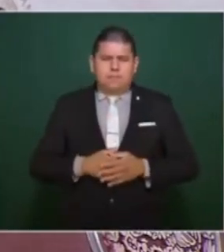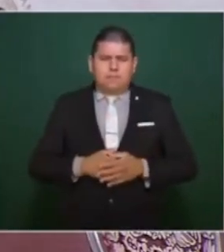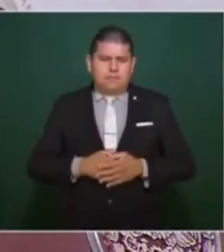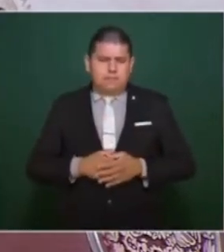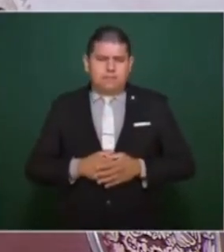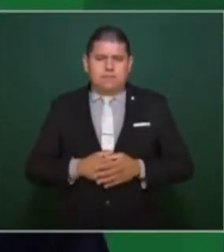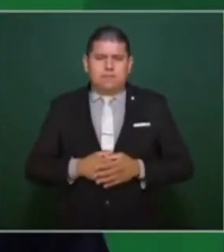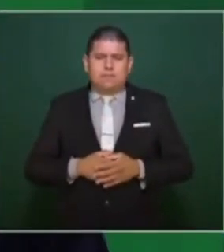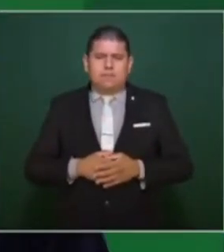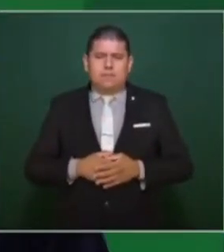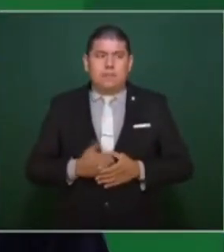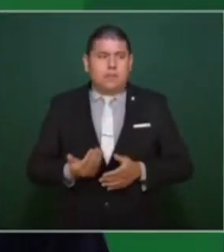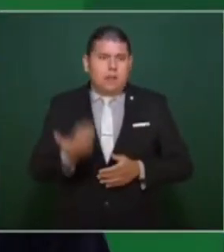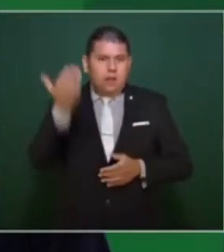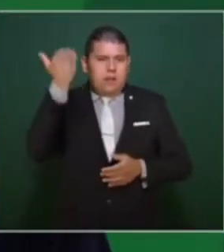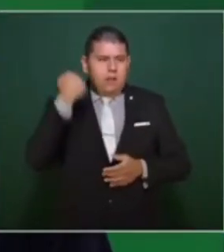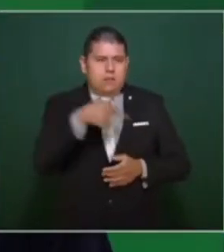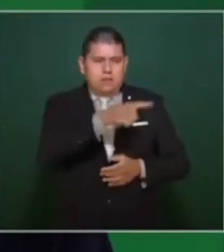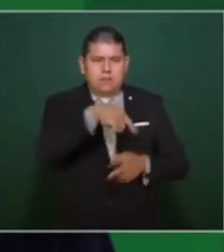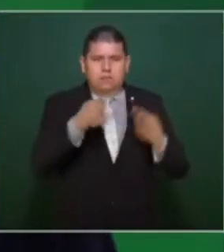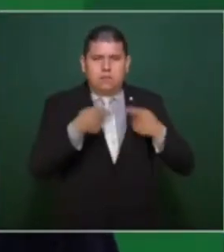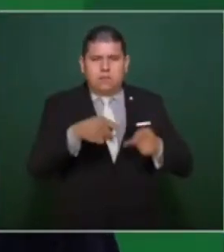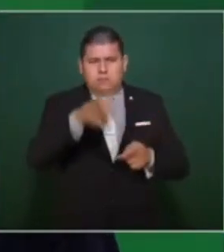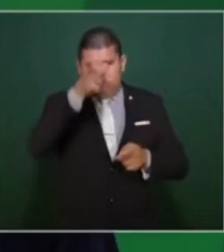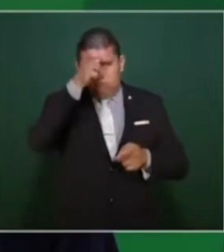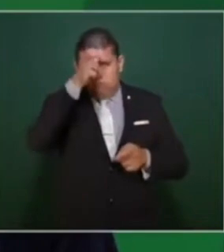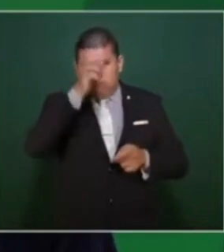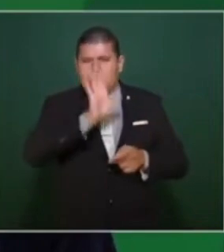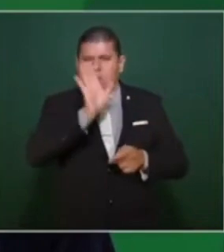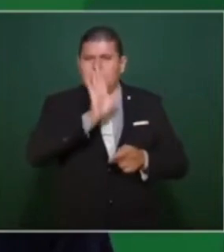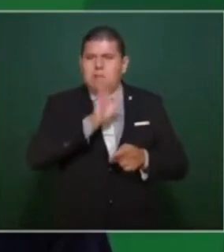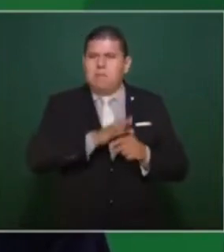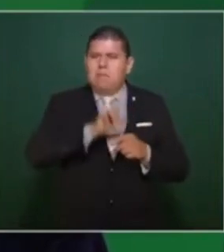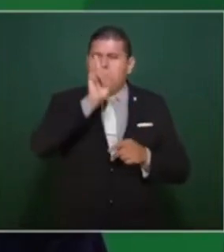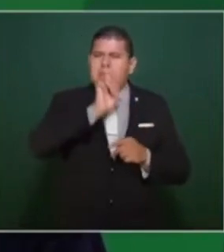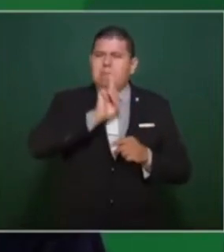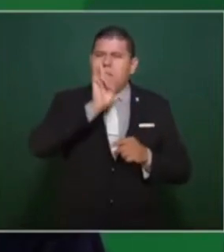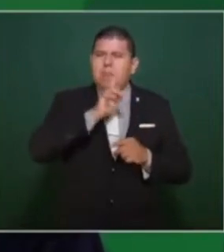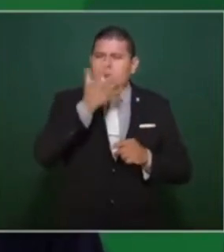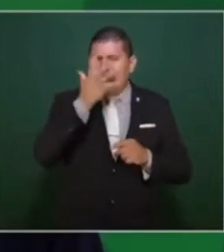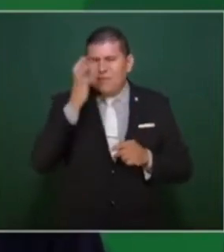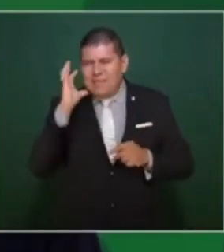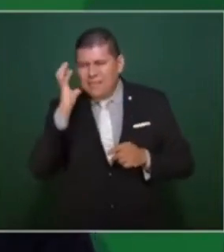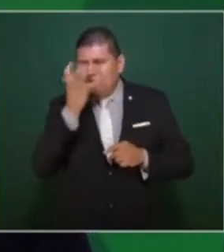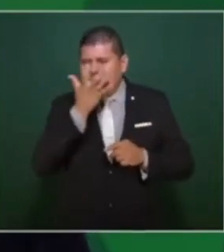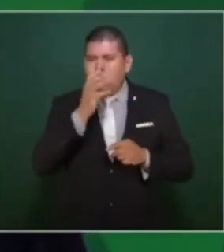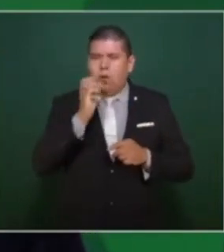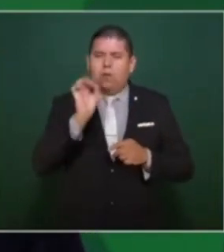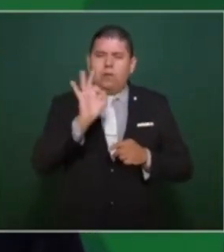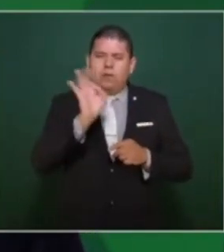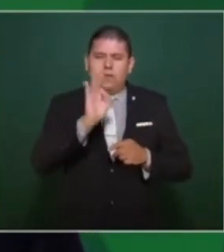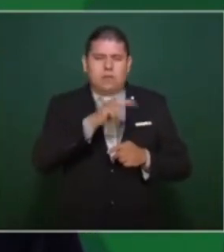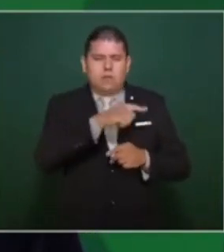Habían intelectuales que fingían ser liberales